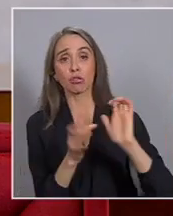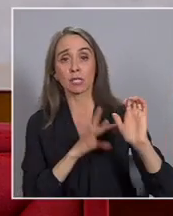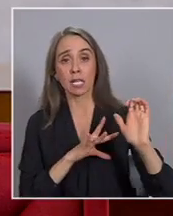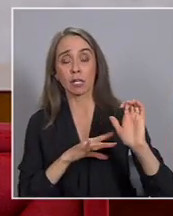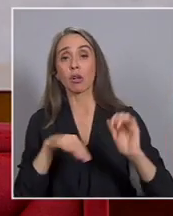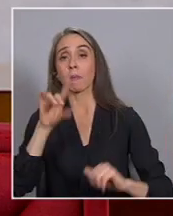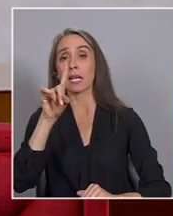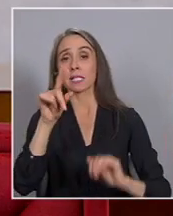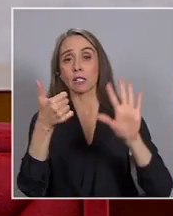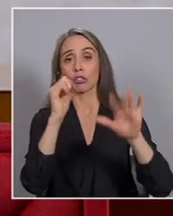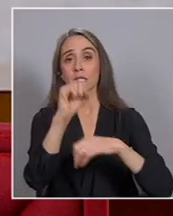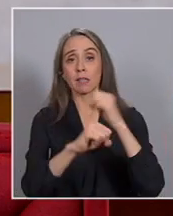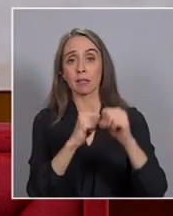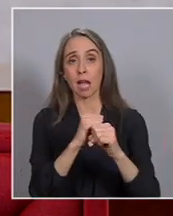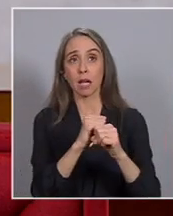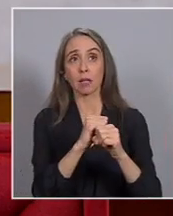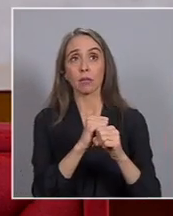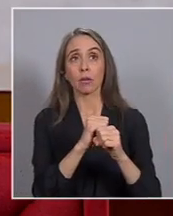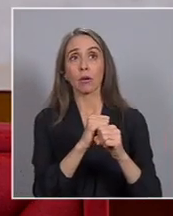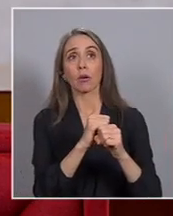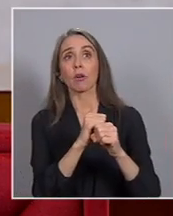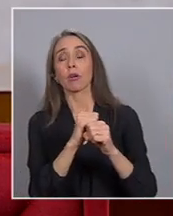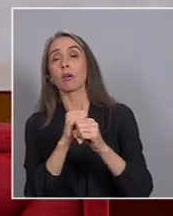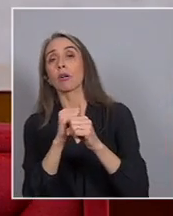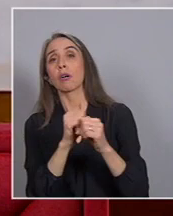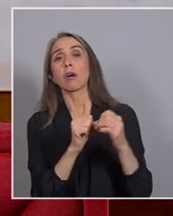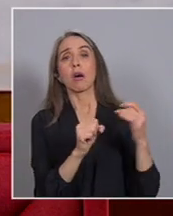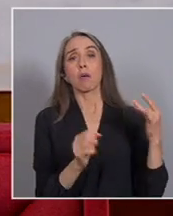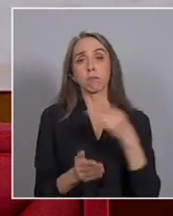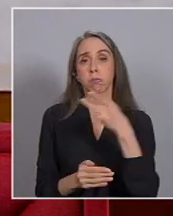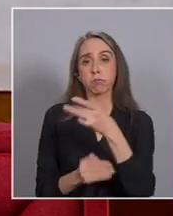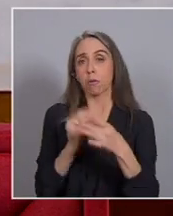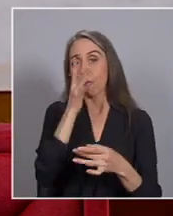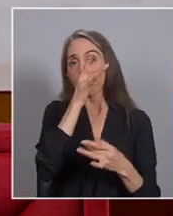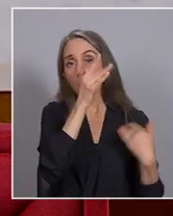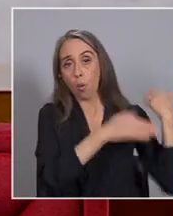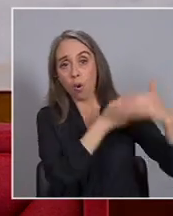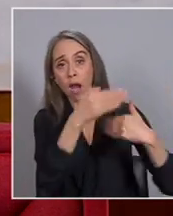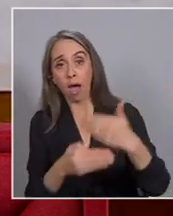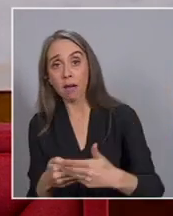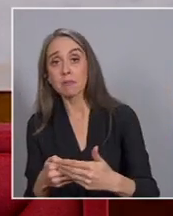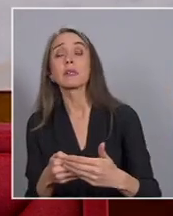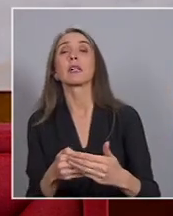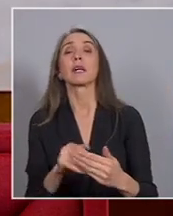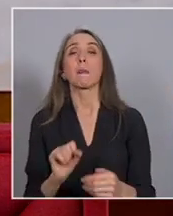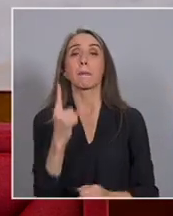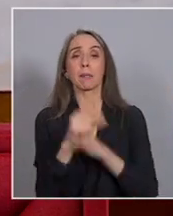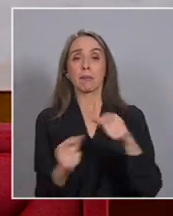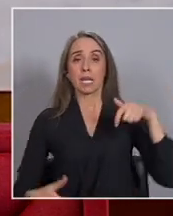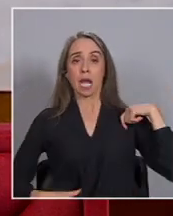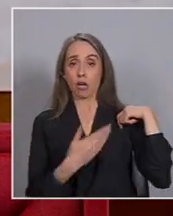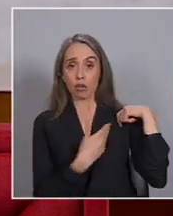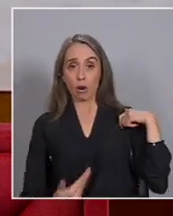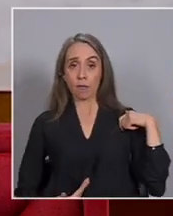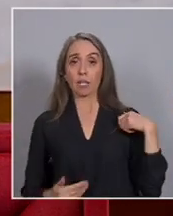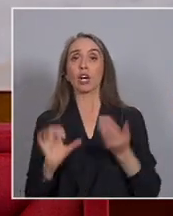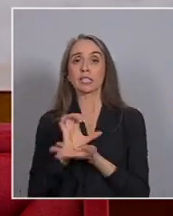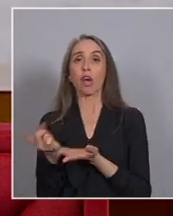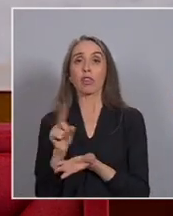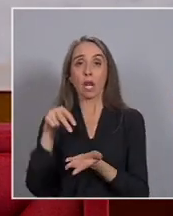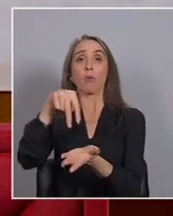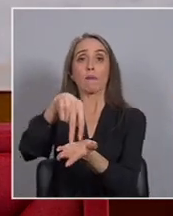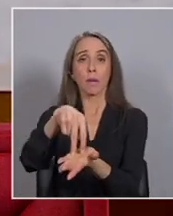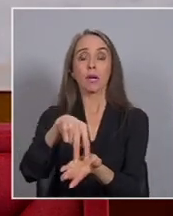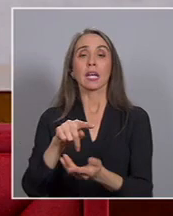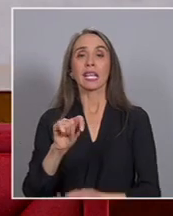más de 160 años burlados por unos y por otros, este primer año logramos que el Estado vuelva a estar presente en comunas